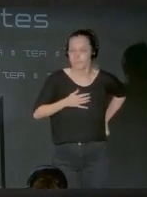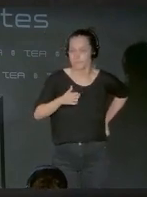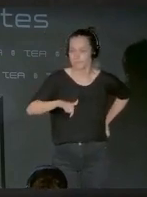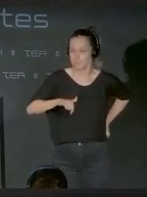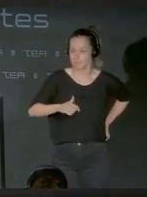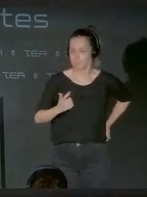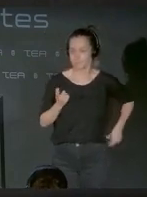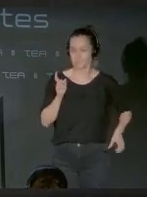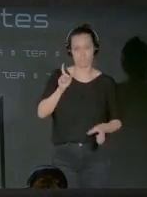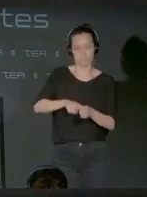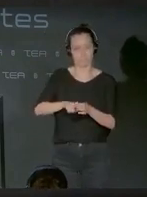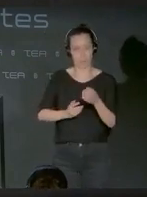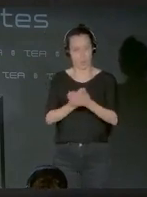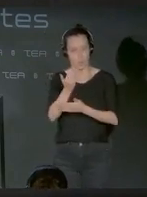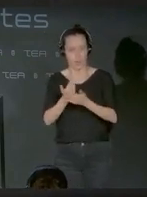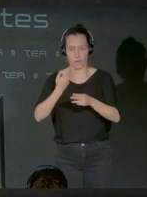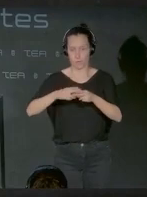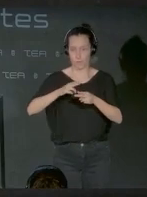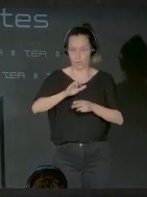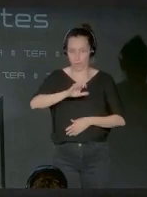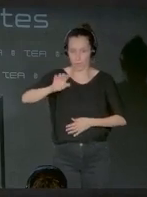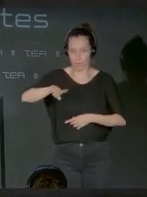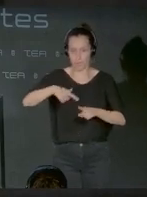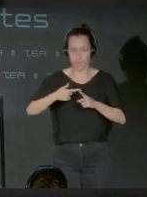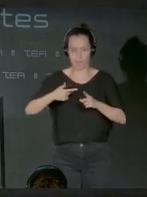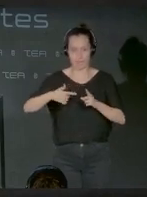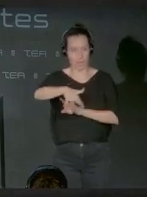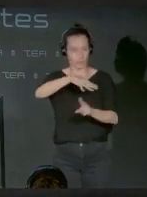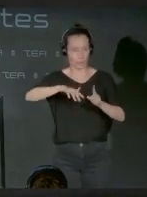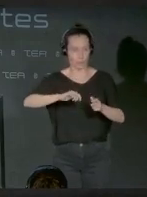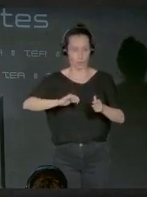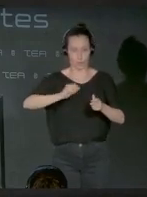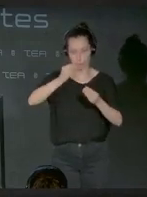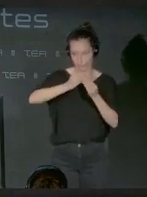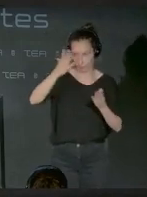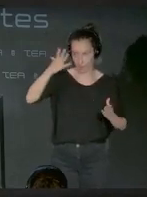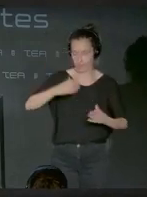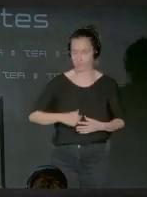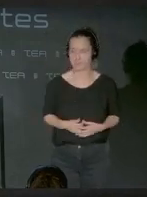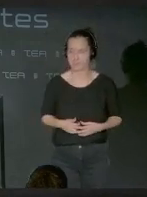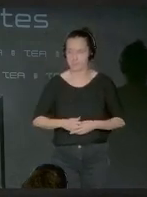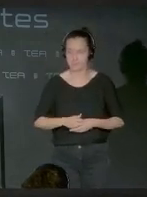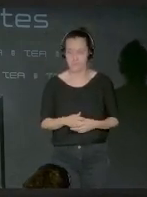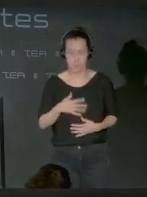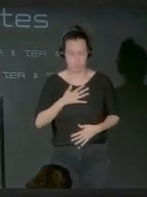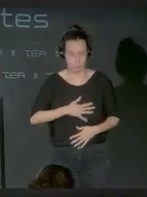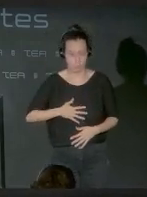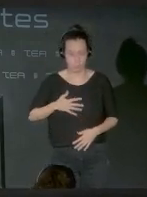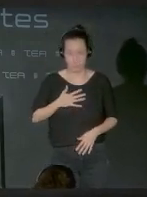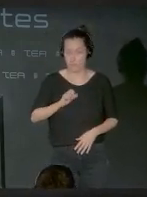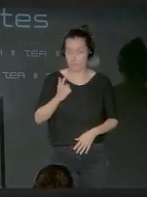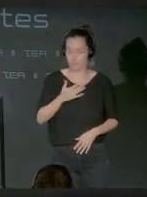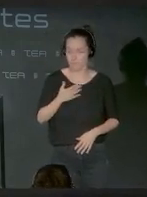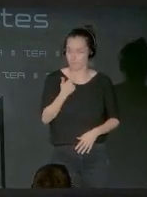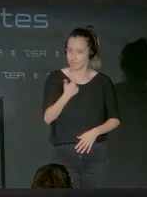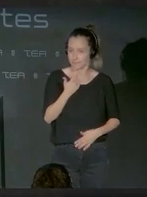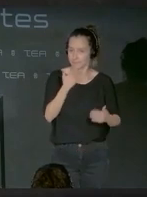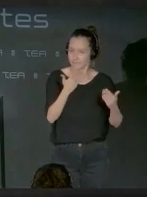de políticas europeas sobre el videojuego y entornos virtuales antes de comenzar me gustaría agradecer al Ministerio de cultura